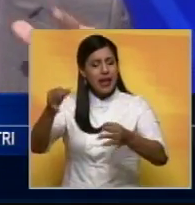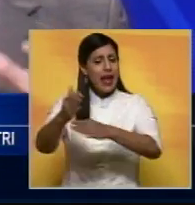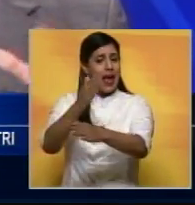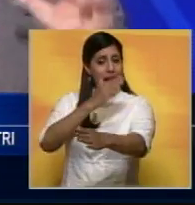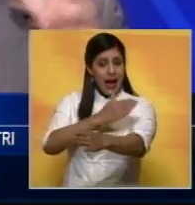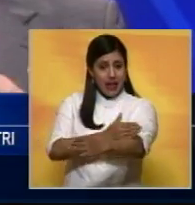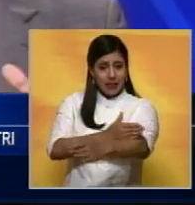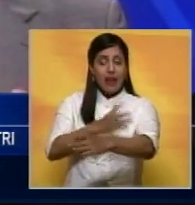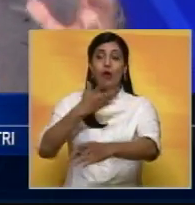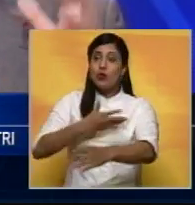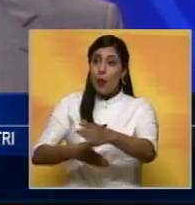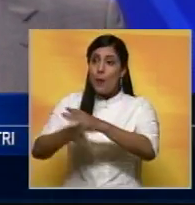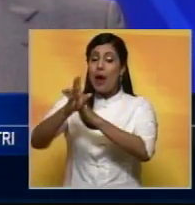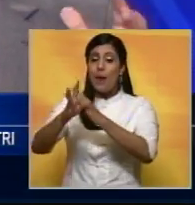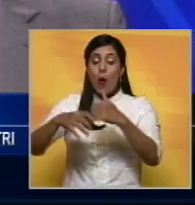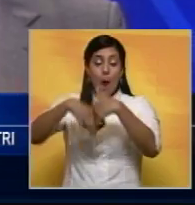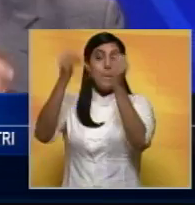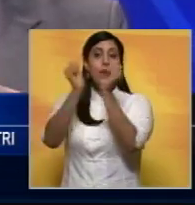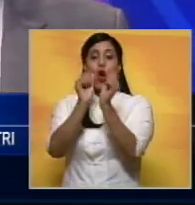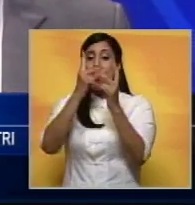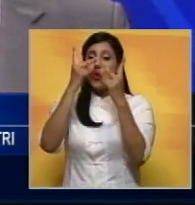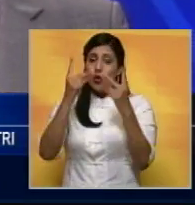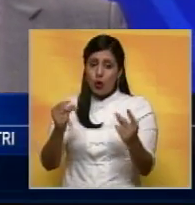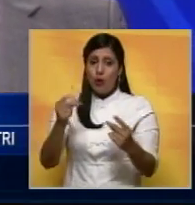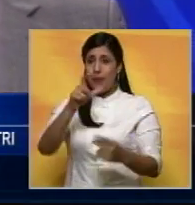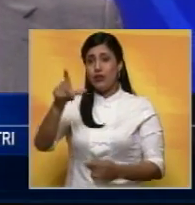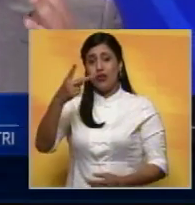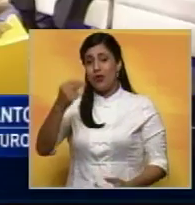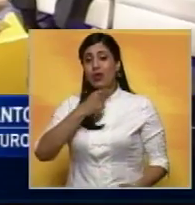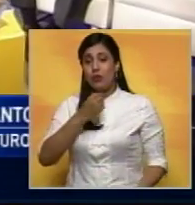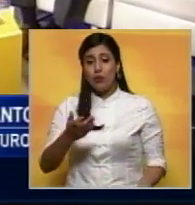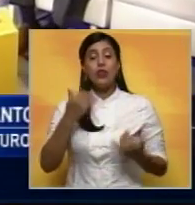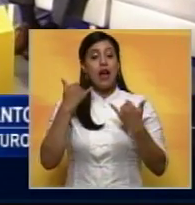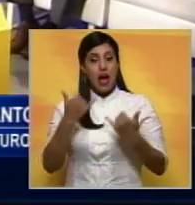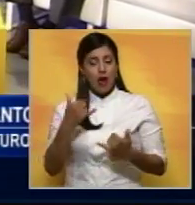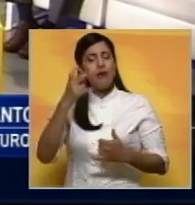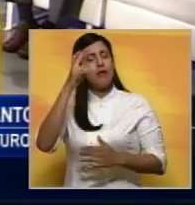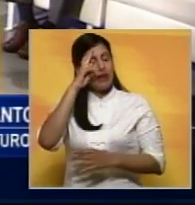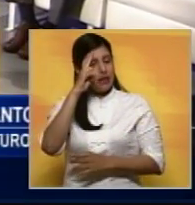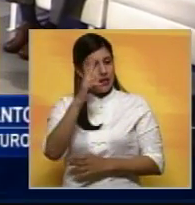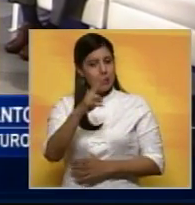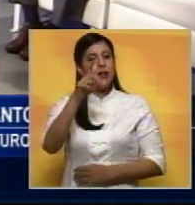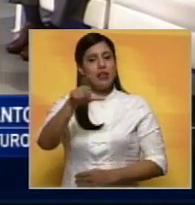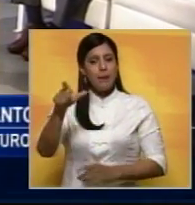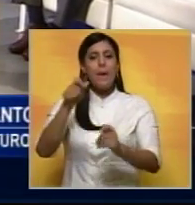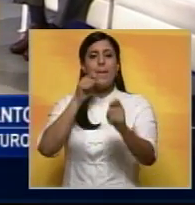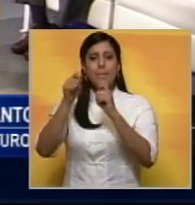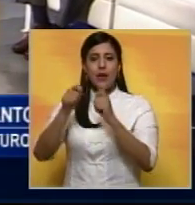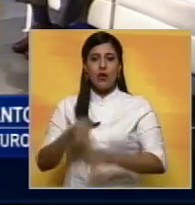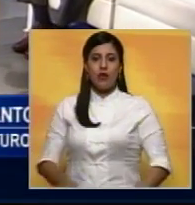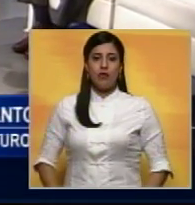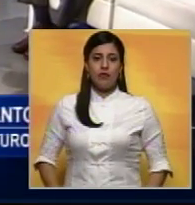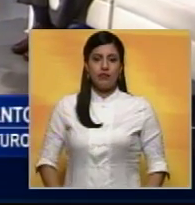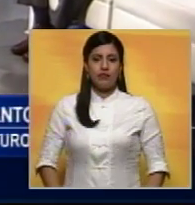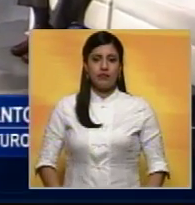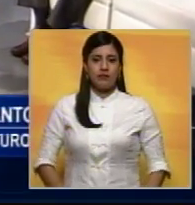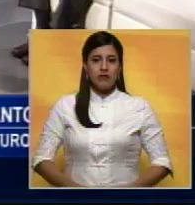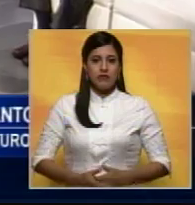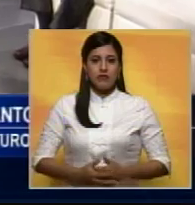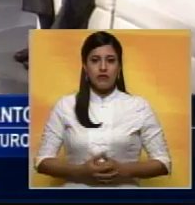antes que vayamos a una hecatombe social que nadie quiere. También pidió respeto para los periodistas.